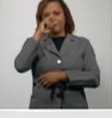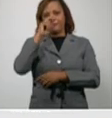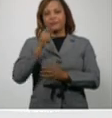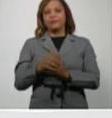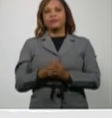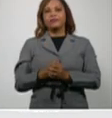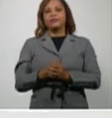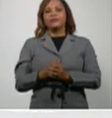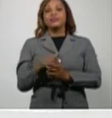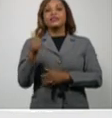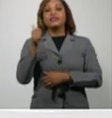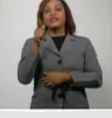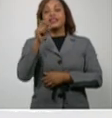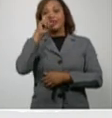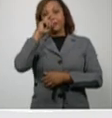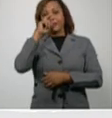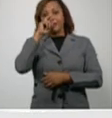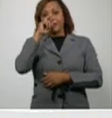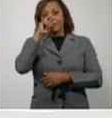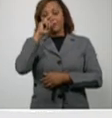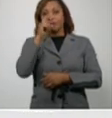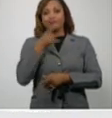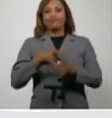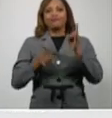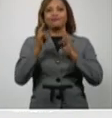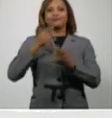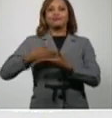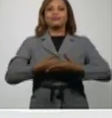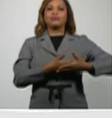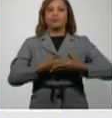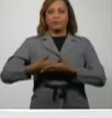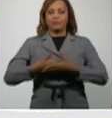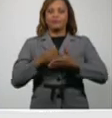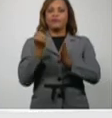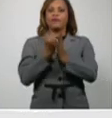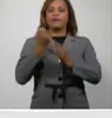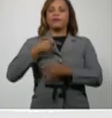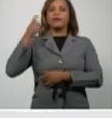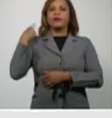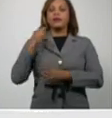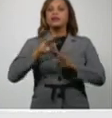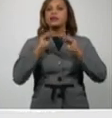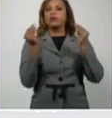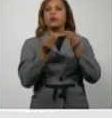lactantes que se diagnostican en el día de ayer. Se acumulan ya